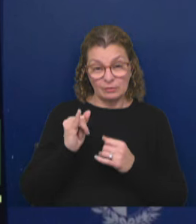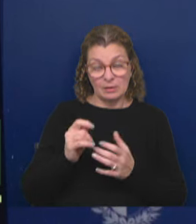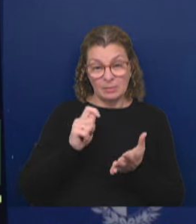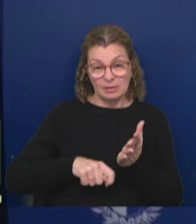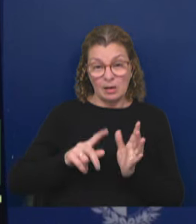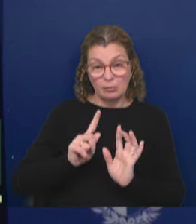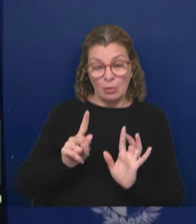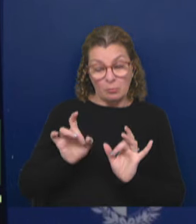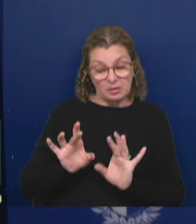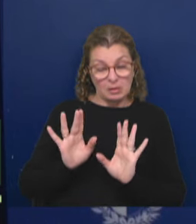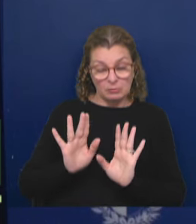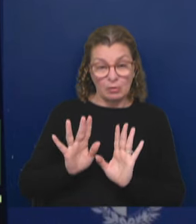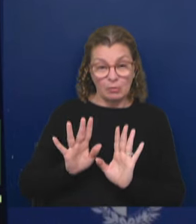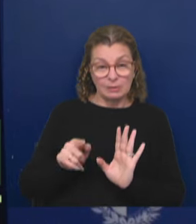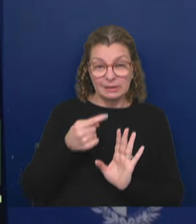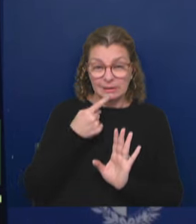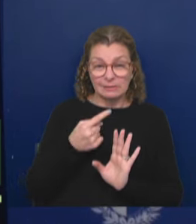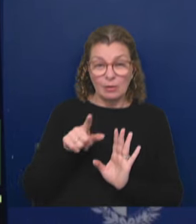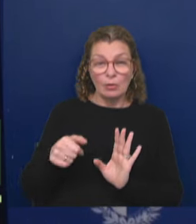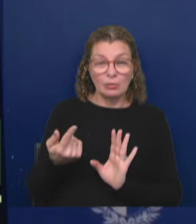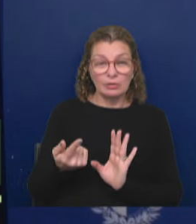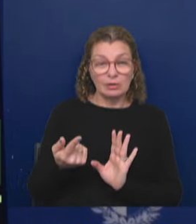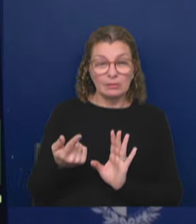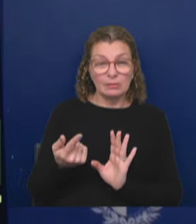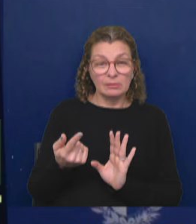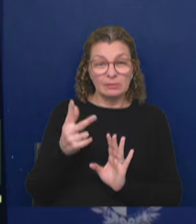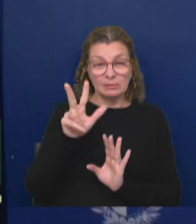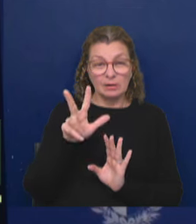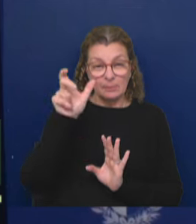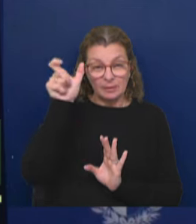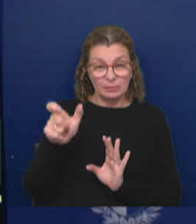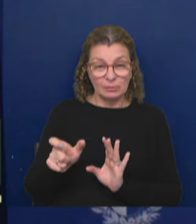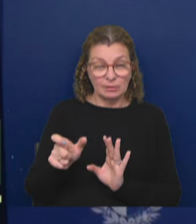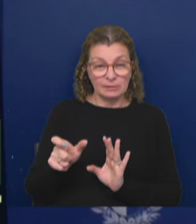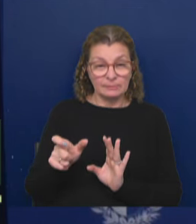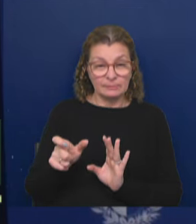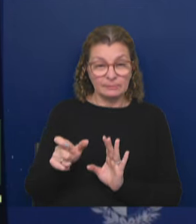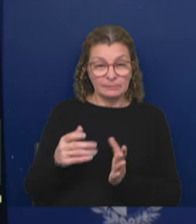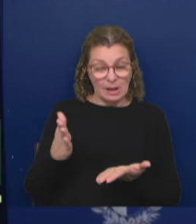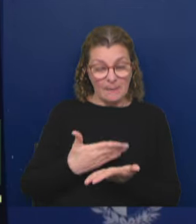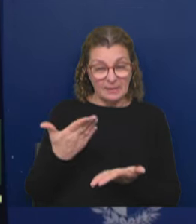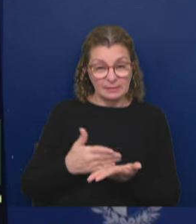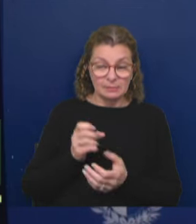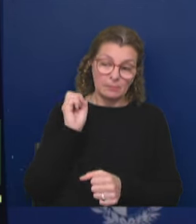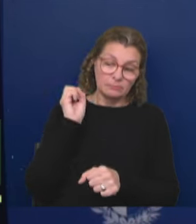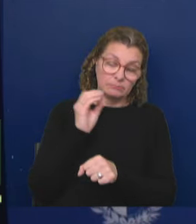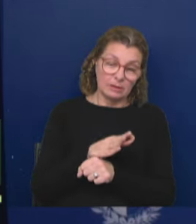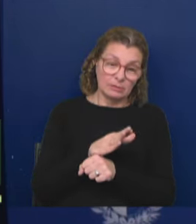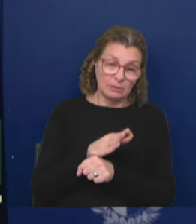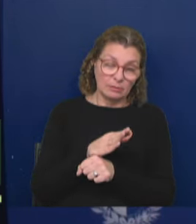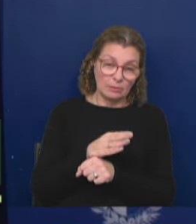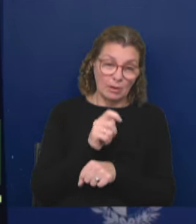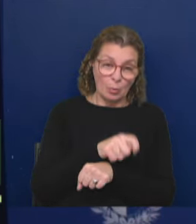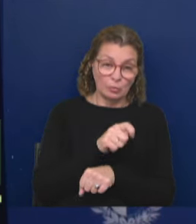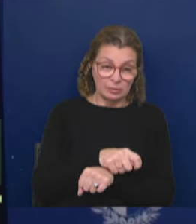sobre él, de las cuales hay otras, creo que son 3 personas, que el expediente fue derivado a la